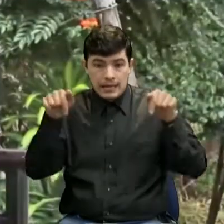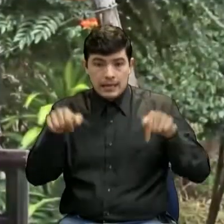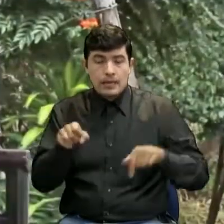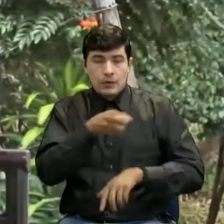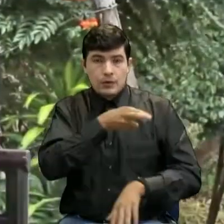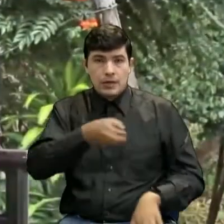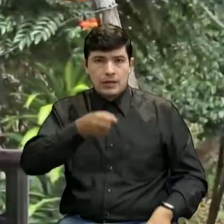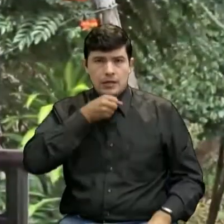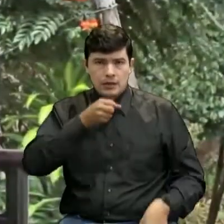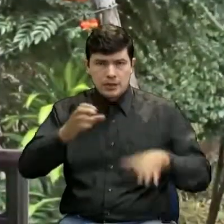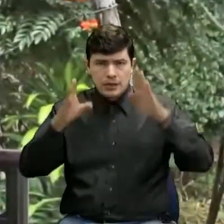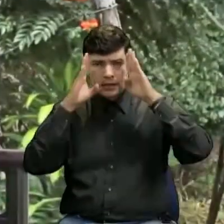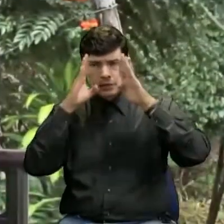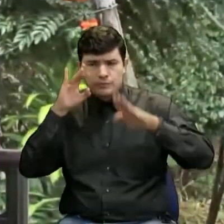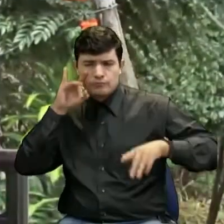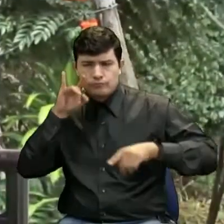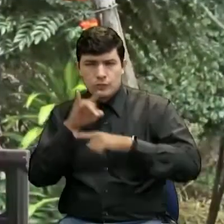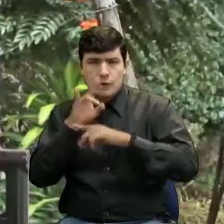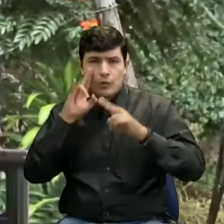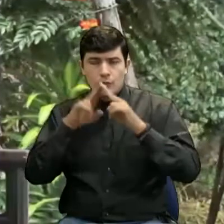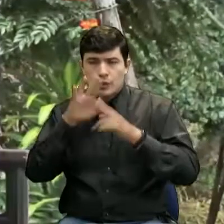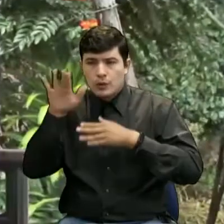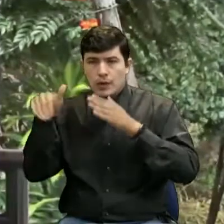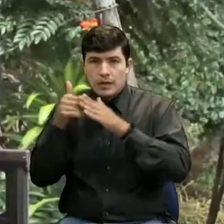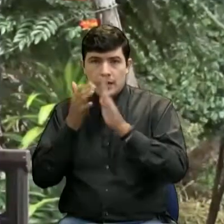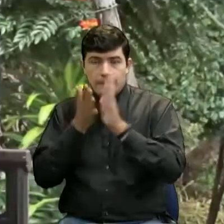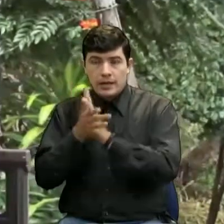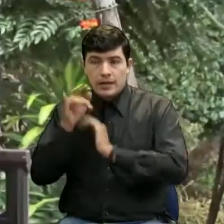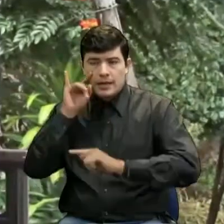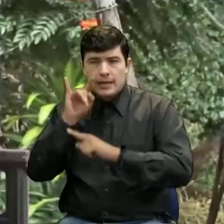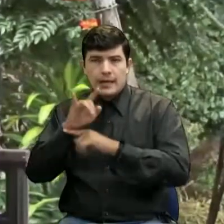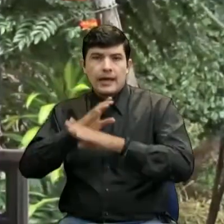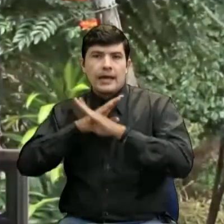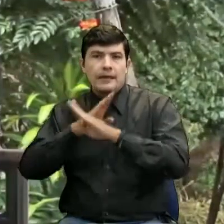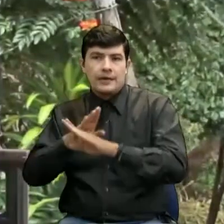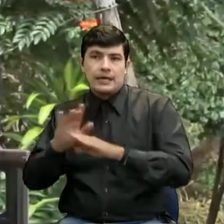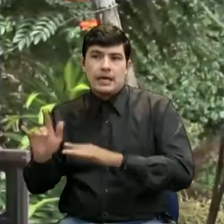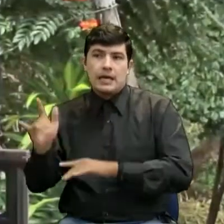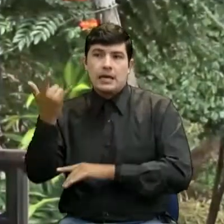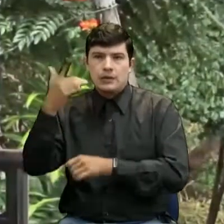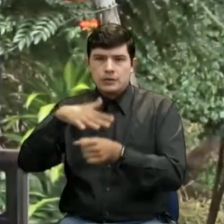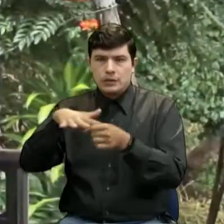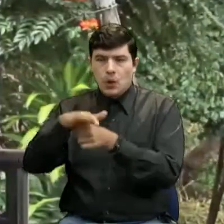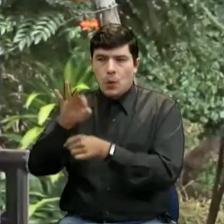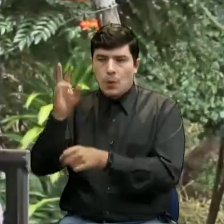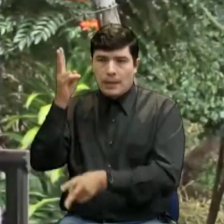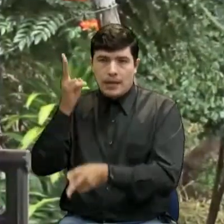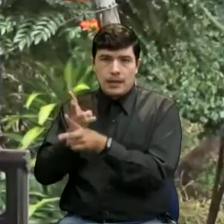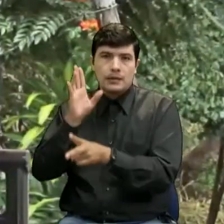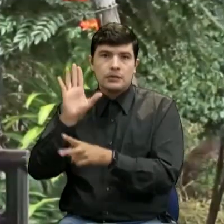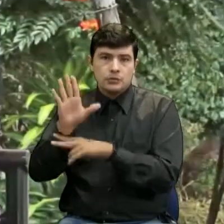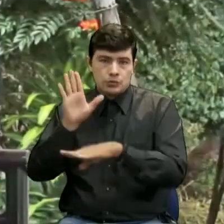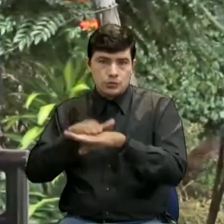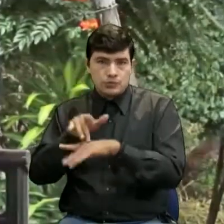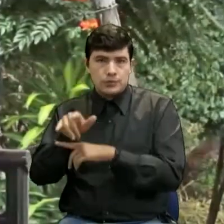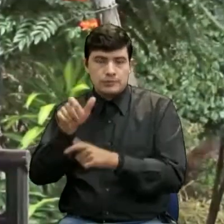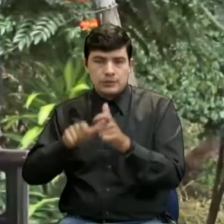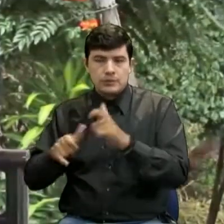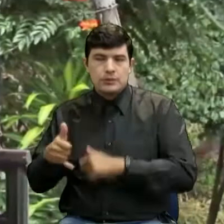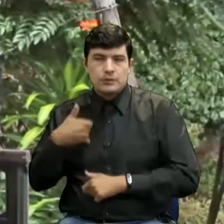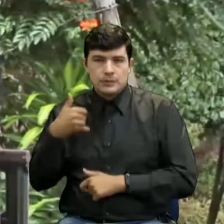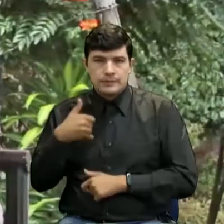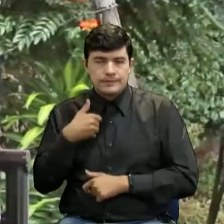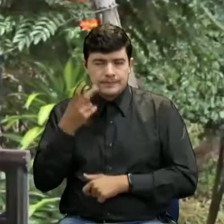estaremos al tanto de los controles que adelanten las autoridades para evitar cualquier tipo de riesgos que puedan ocasionar estos jóvenes